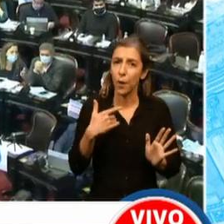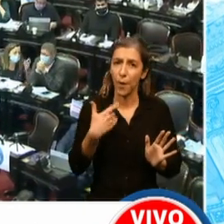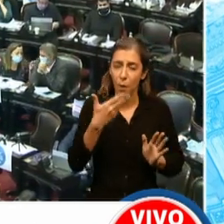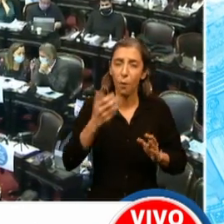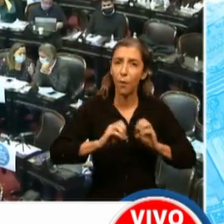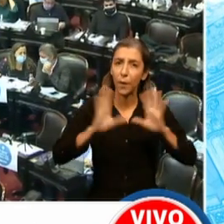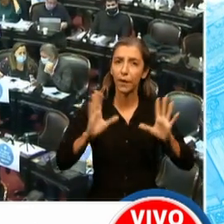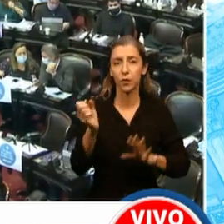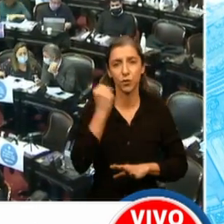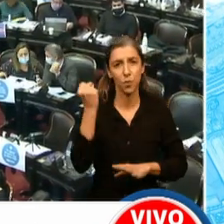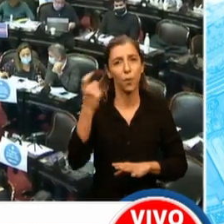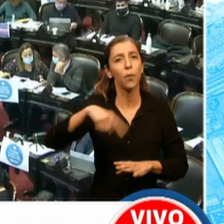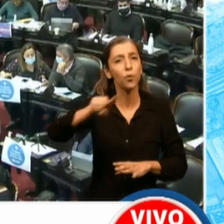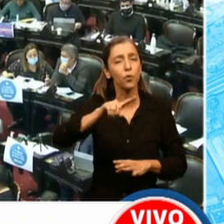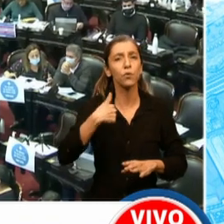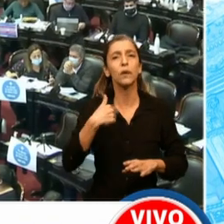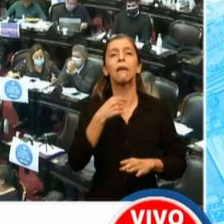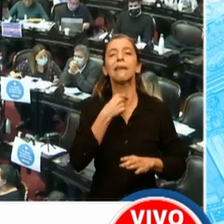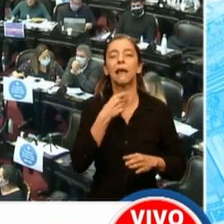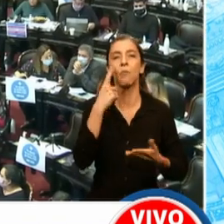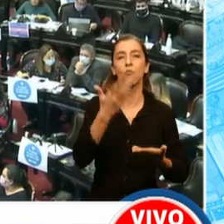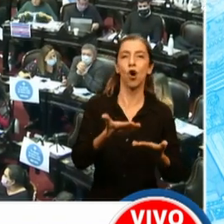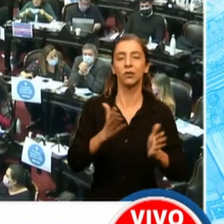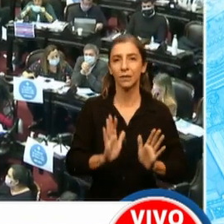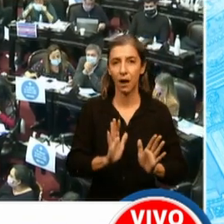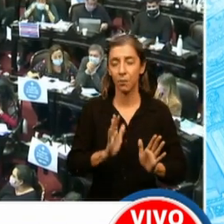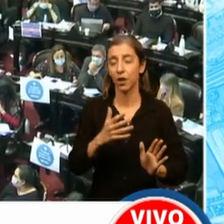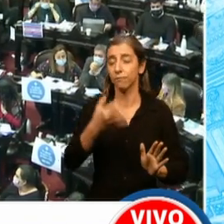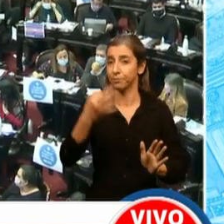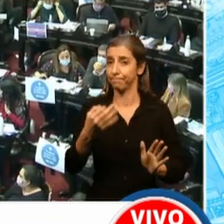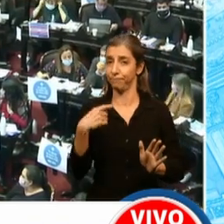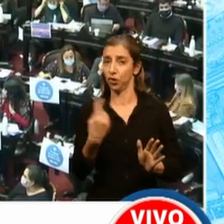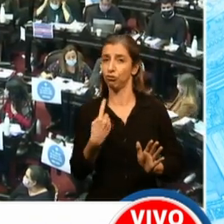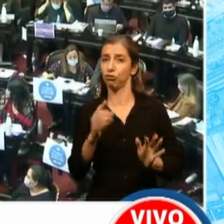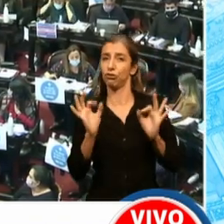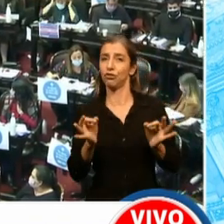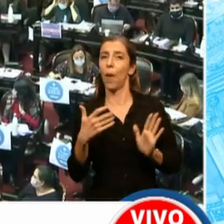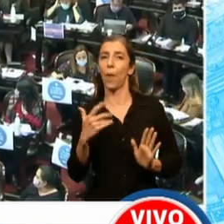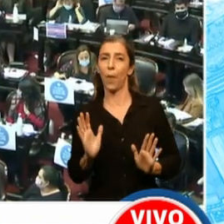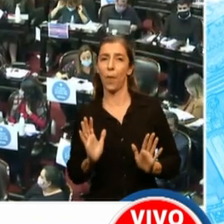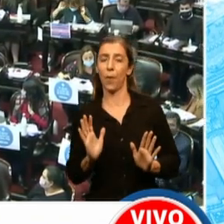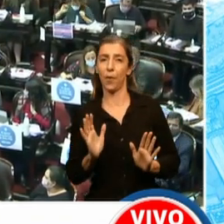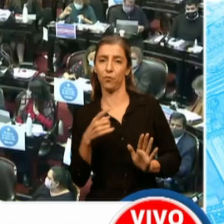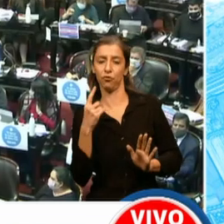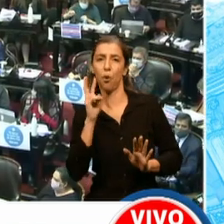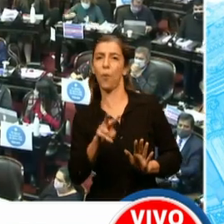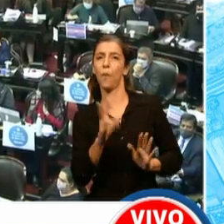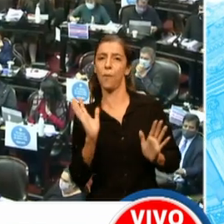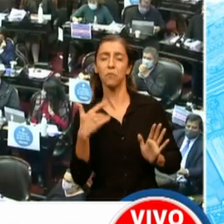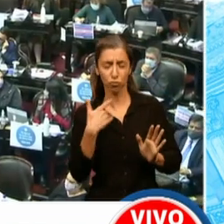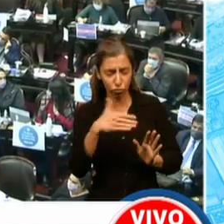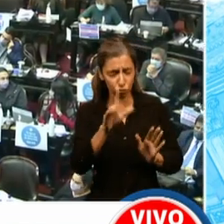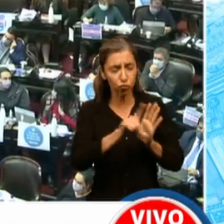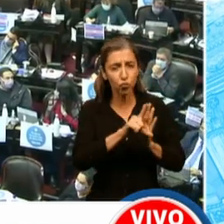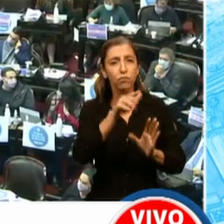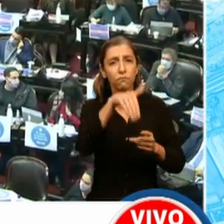lugar no es el que ustedes la quieren poner el lugar es el lugar en el que nosotros nos ponemos nosotros vamos a acompañar